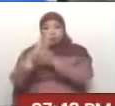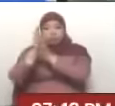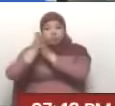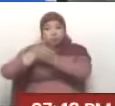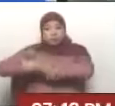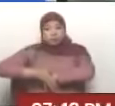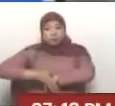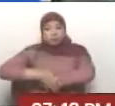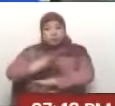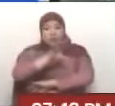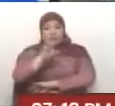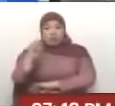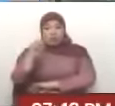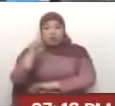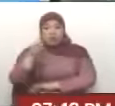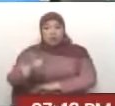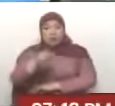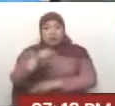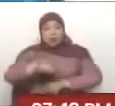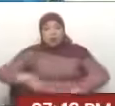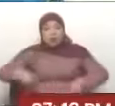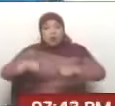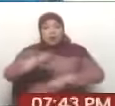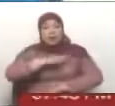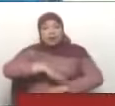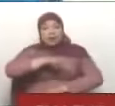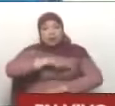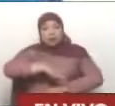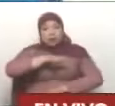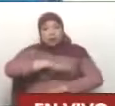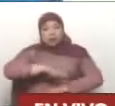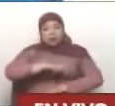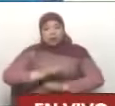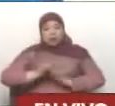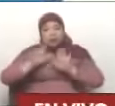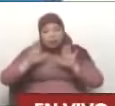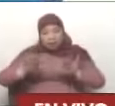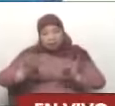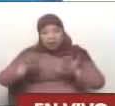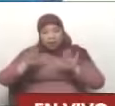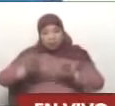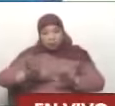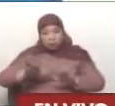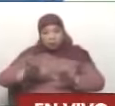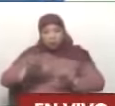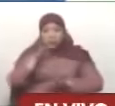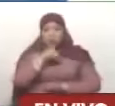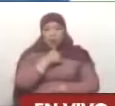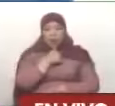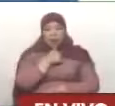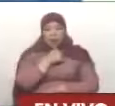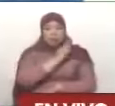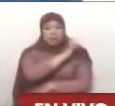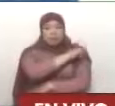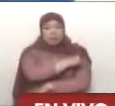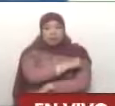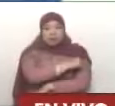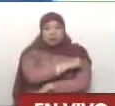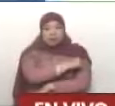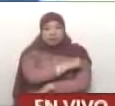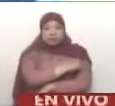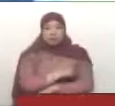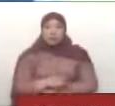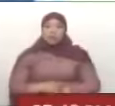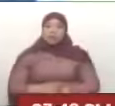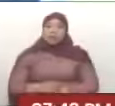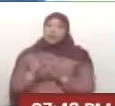solamente están matando, sino que están matando también el espacio espiritual de los palestinos, de los musulmanes. O sea, pareciera, y